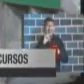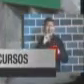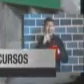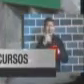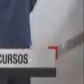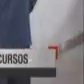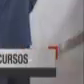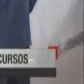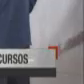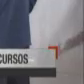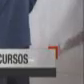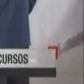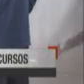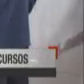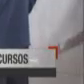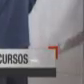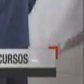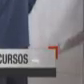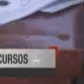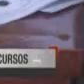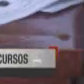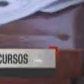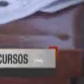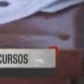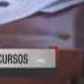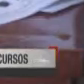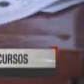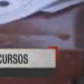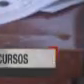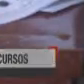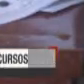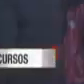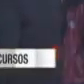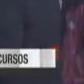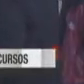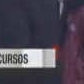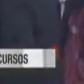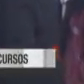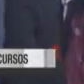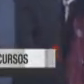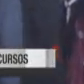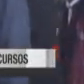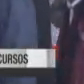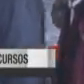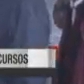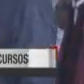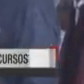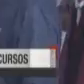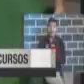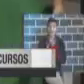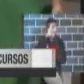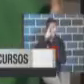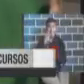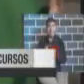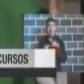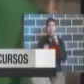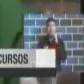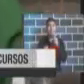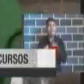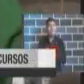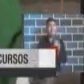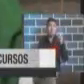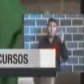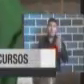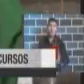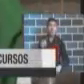cara a las elecciones generales se debe hacer un uso adecuado de recursos económicos y no caer en la codicia. No